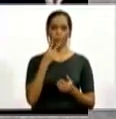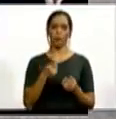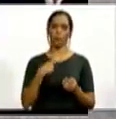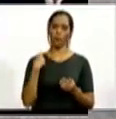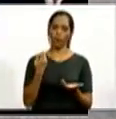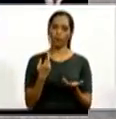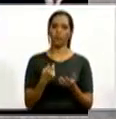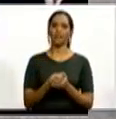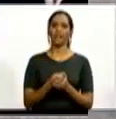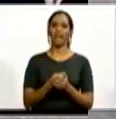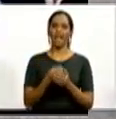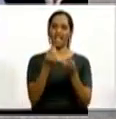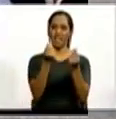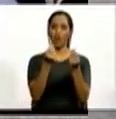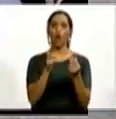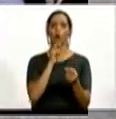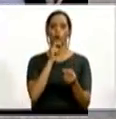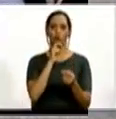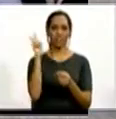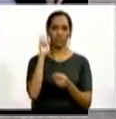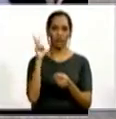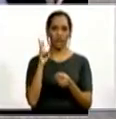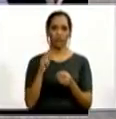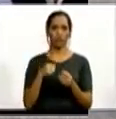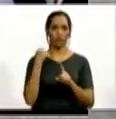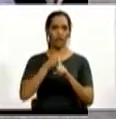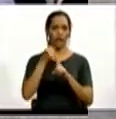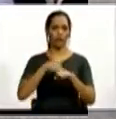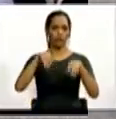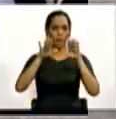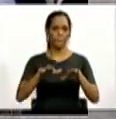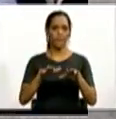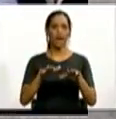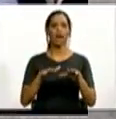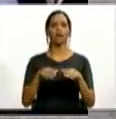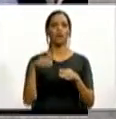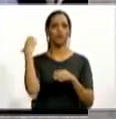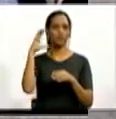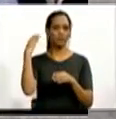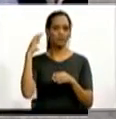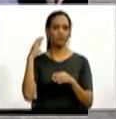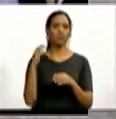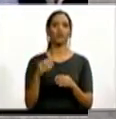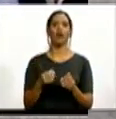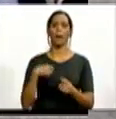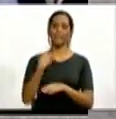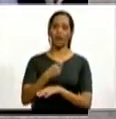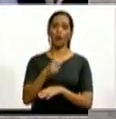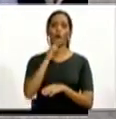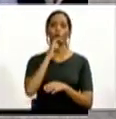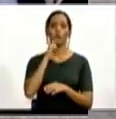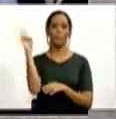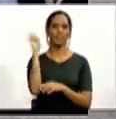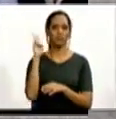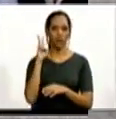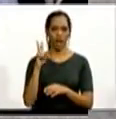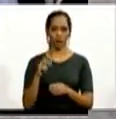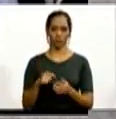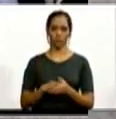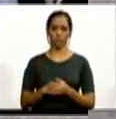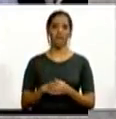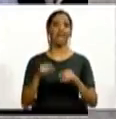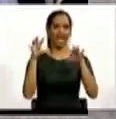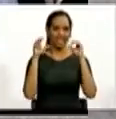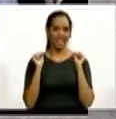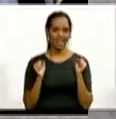oro venezolano y ahora anuncian un paro armado en Colombia financiado con oro venezolano.